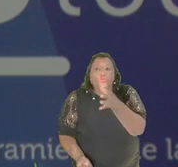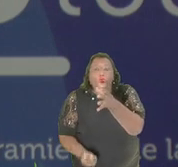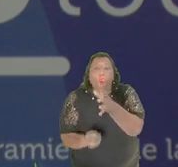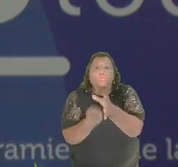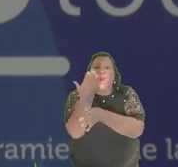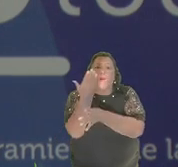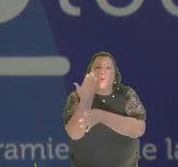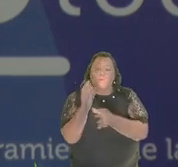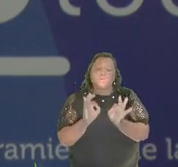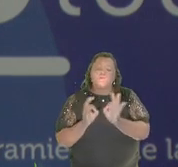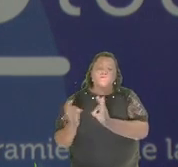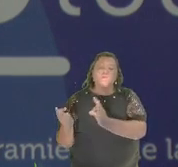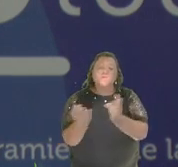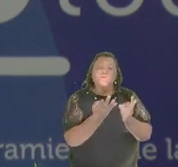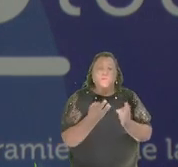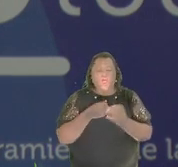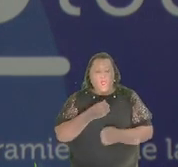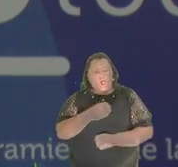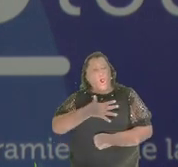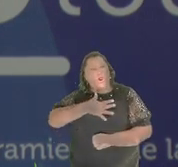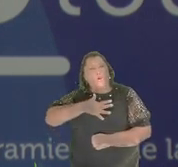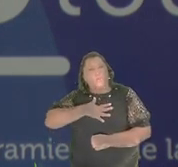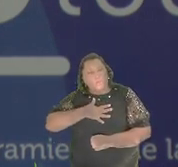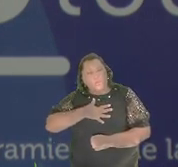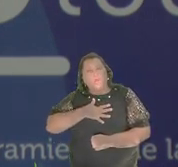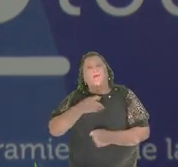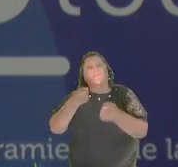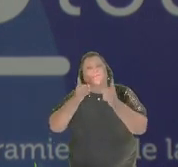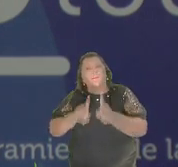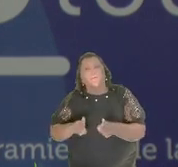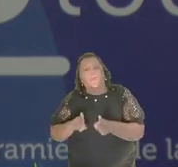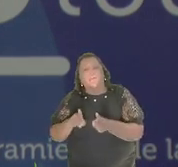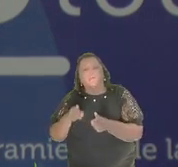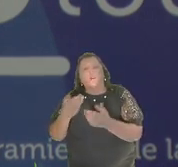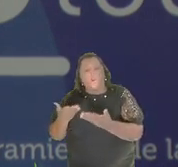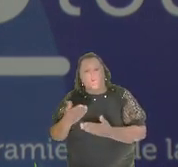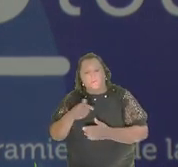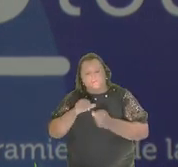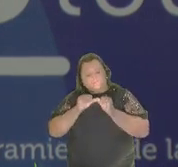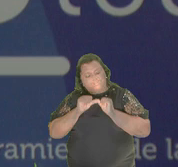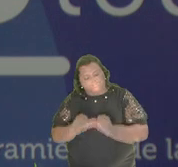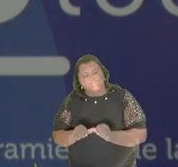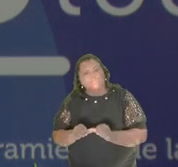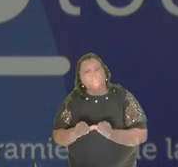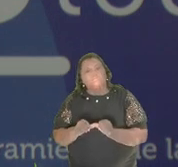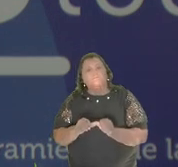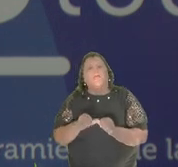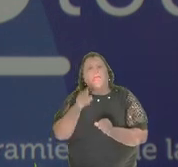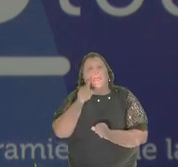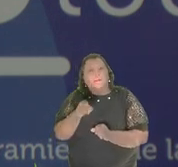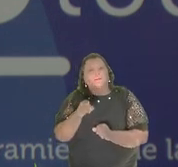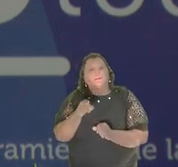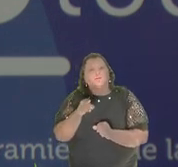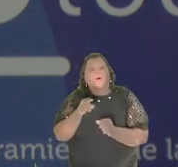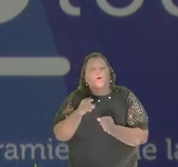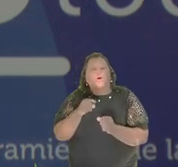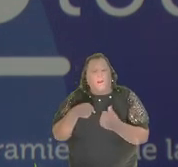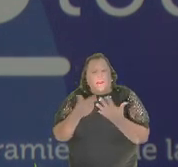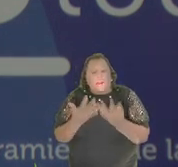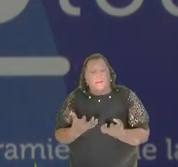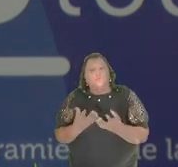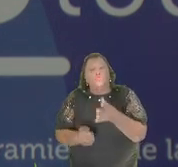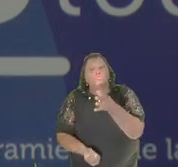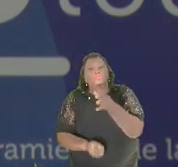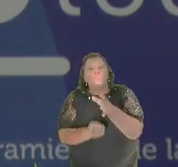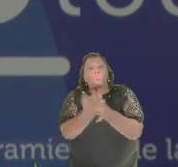un componente de oportunidad y como un componente de pertinencia. Y en ese sentido tenemos un nuevo decreto